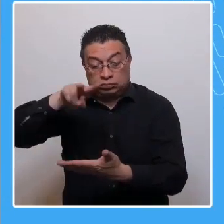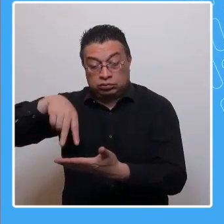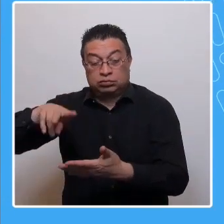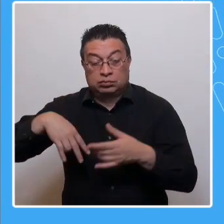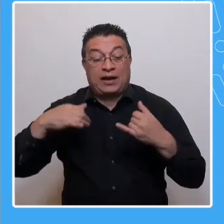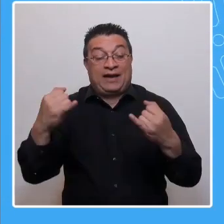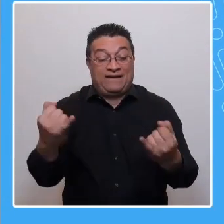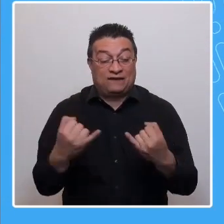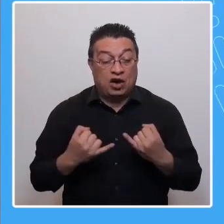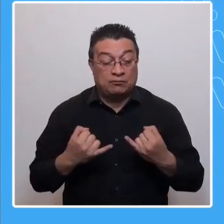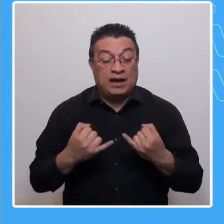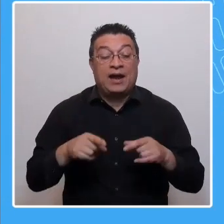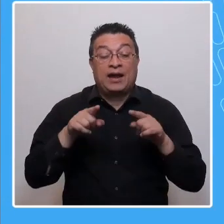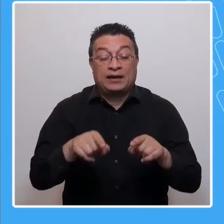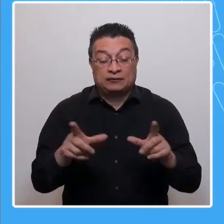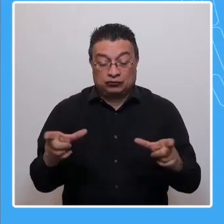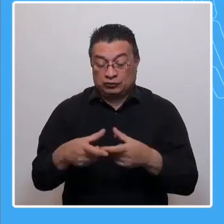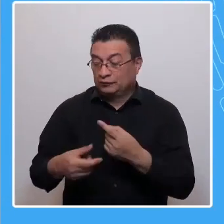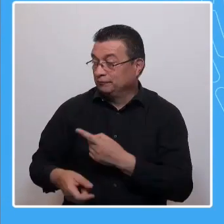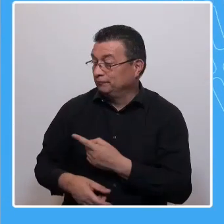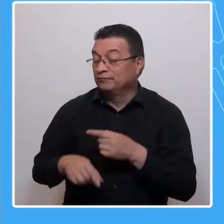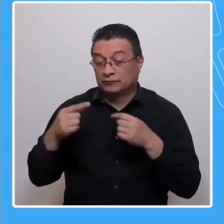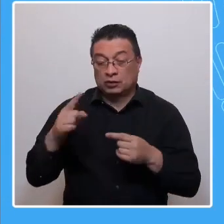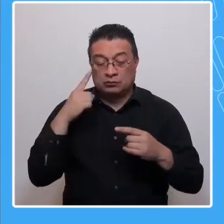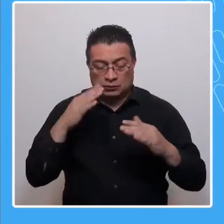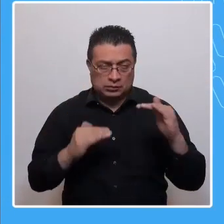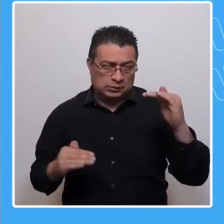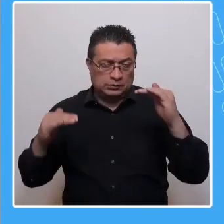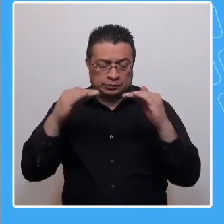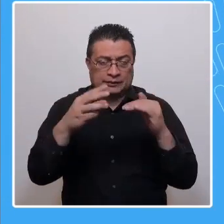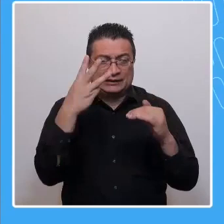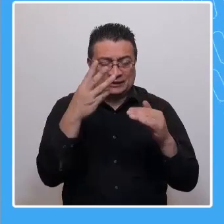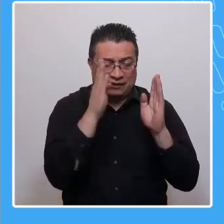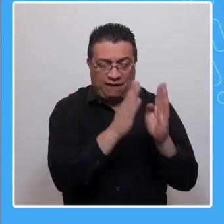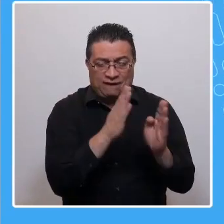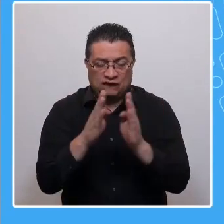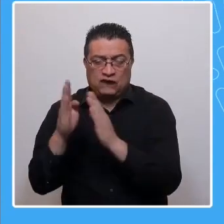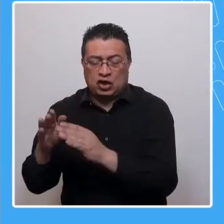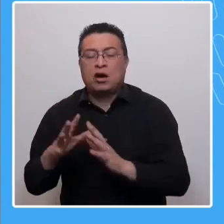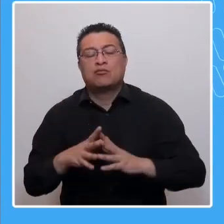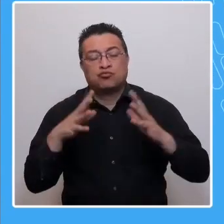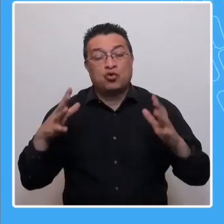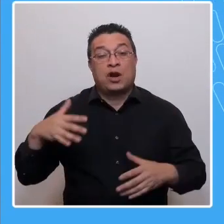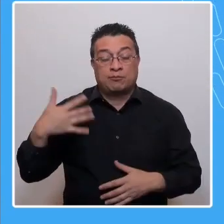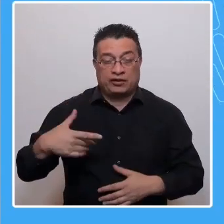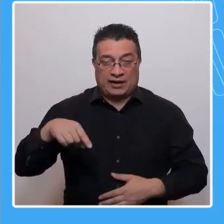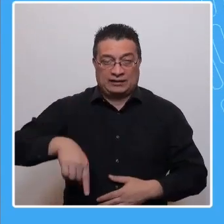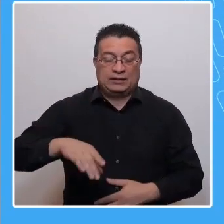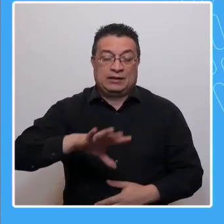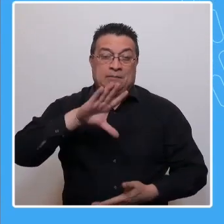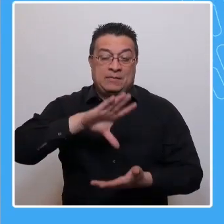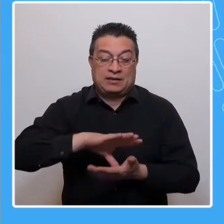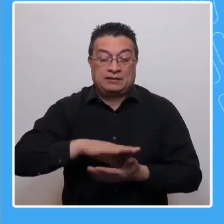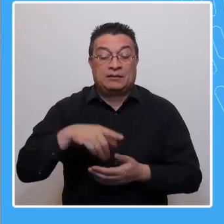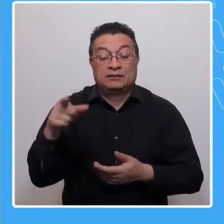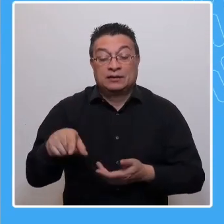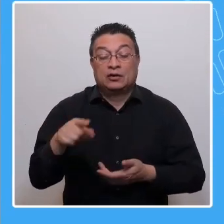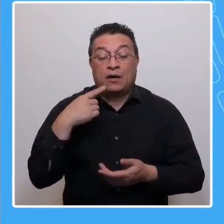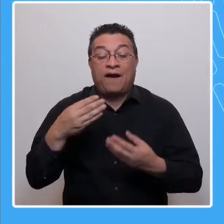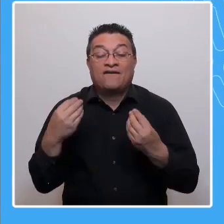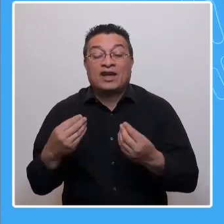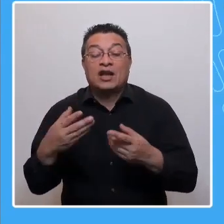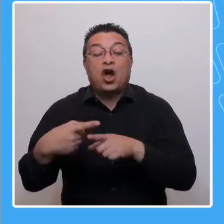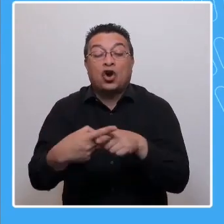con la altura de miras que este informe presenta. Estos son 3 grandes bloques muy importantes para nuestro país. El bloque B de bienes comunes y sus